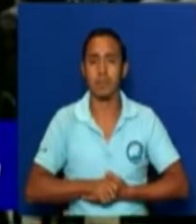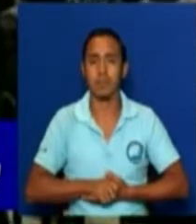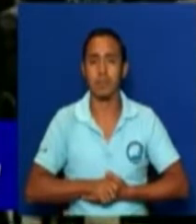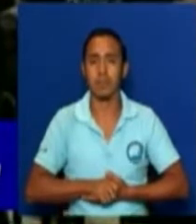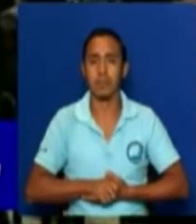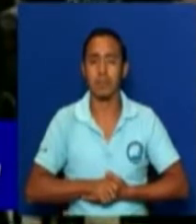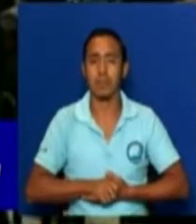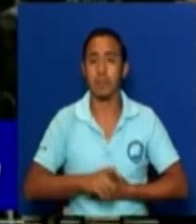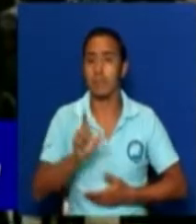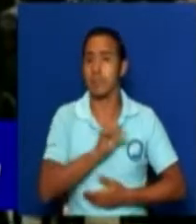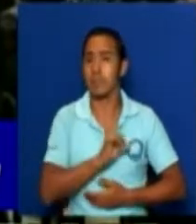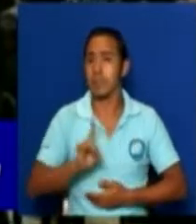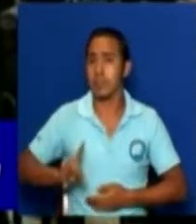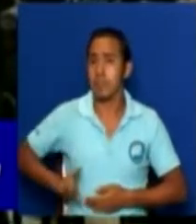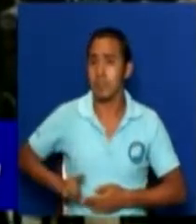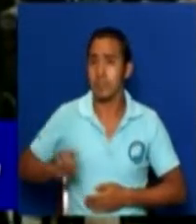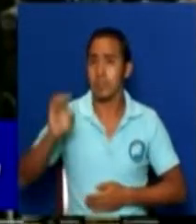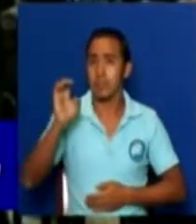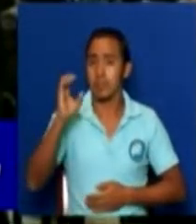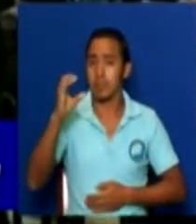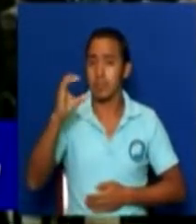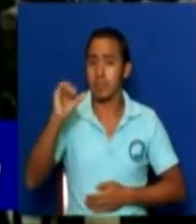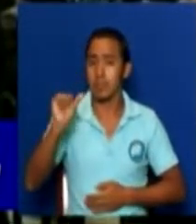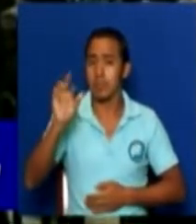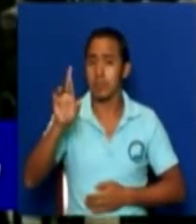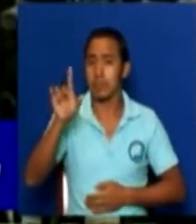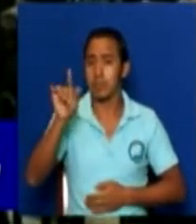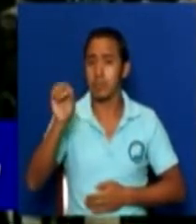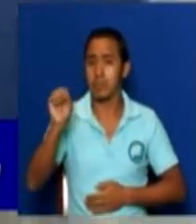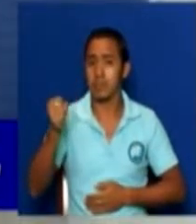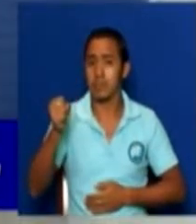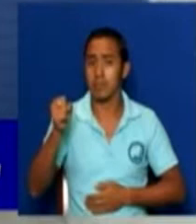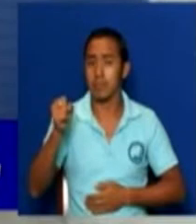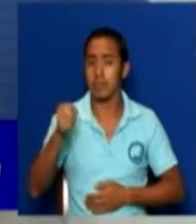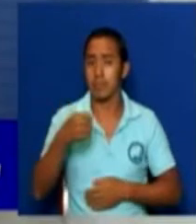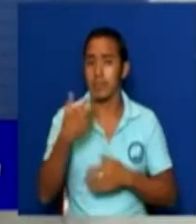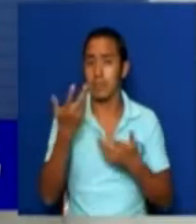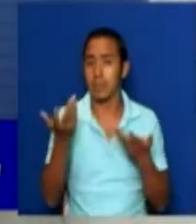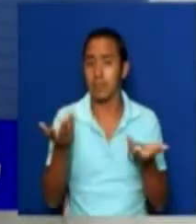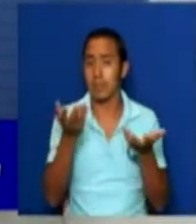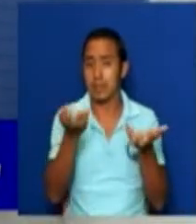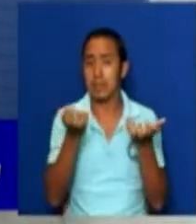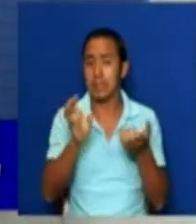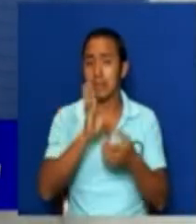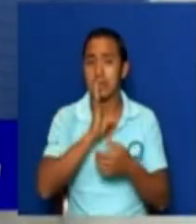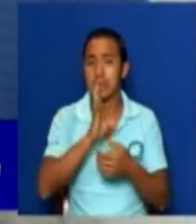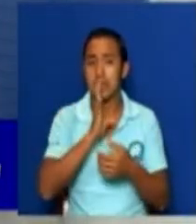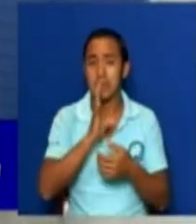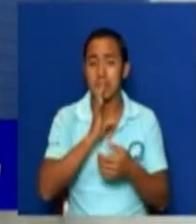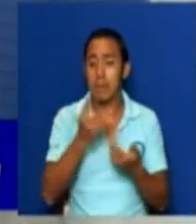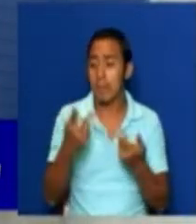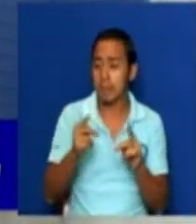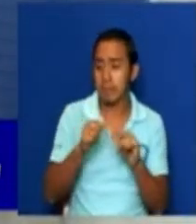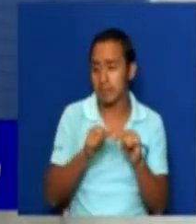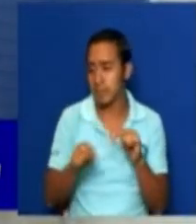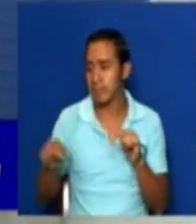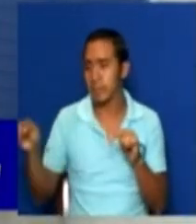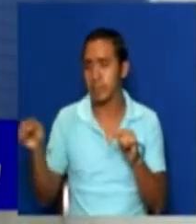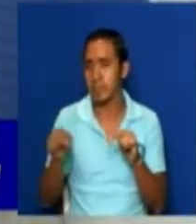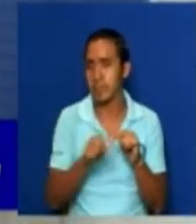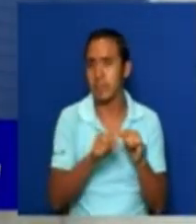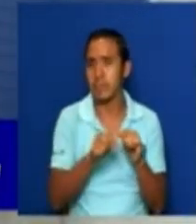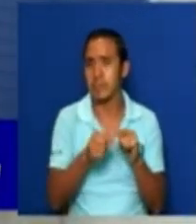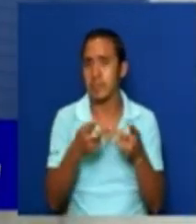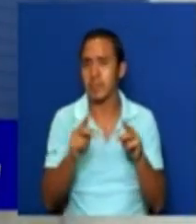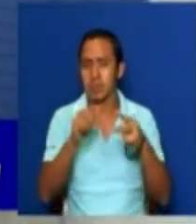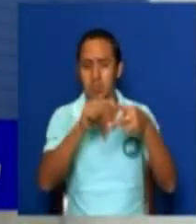Que el diputado Carlos Emilio salió un momentito y quería dirigirse también por alusión de unas